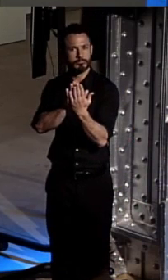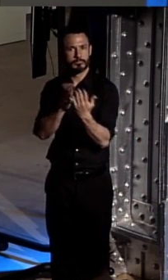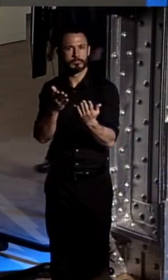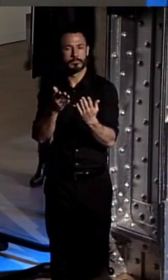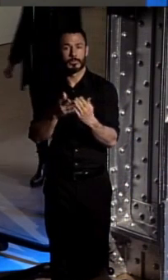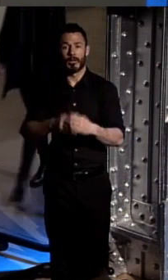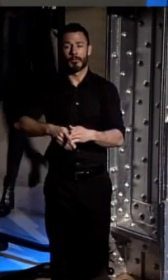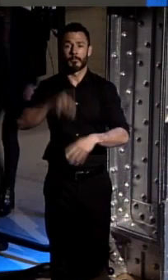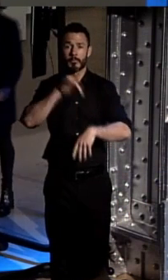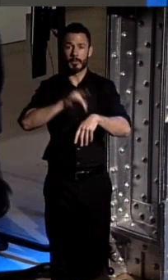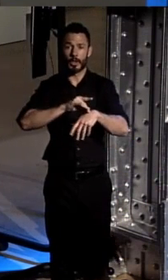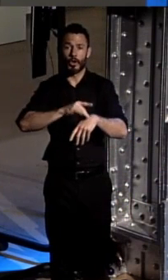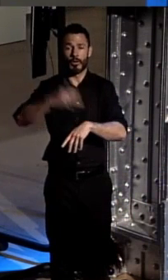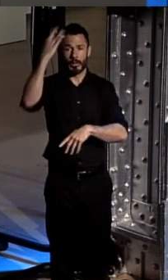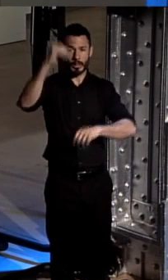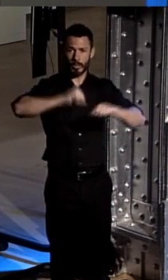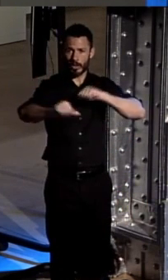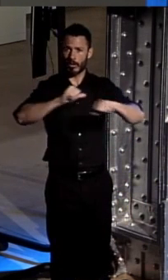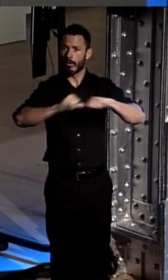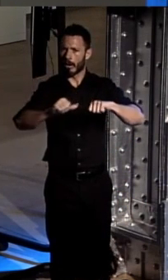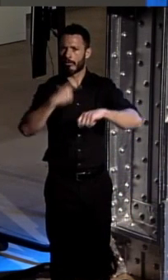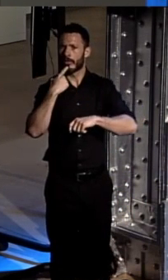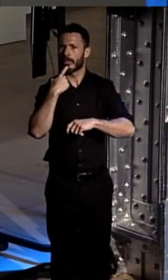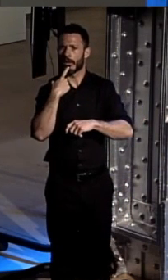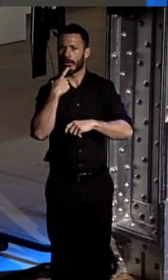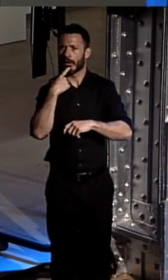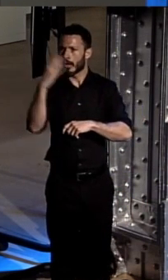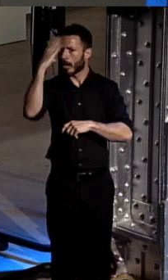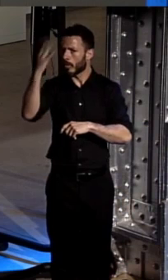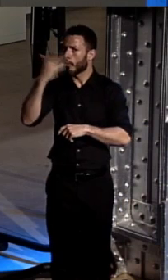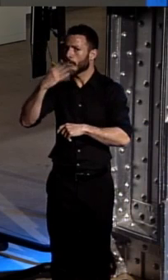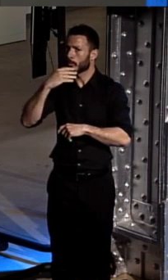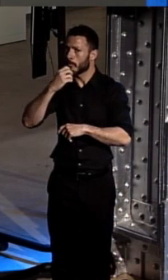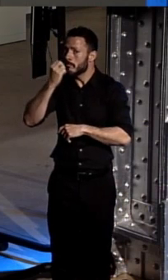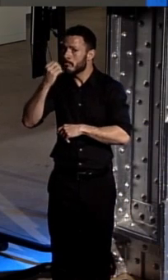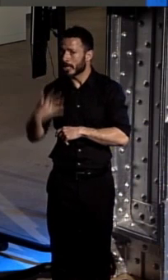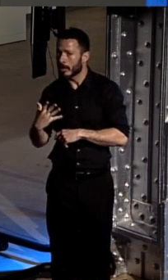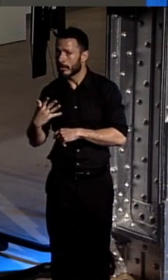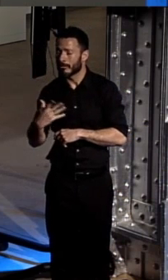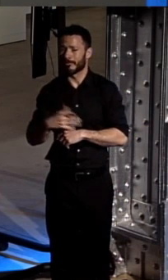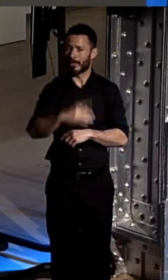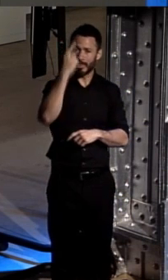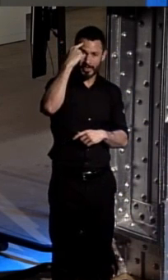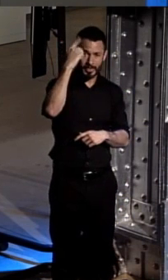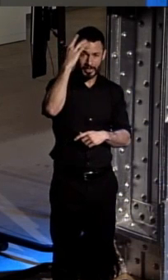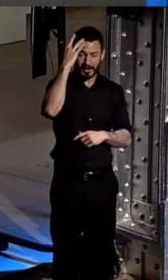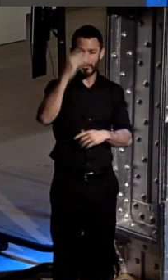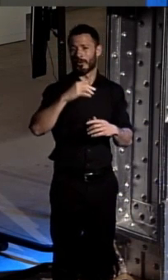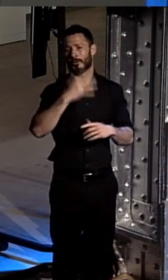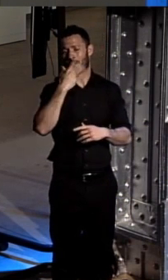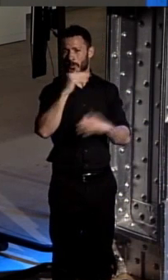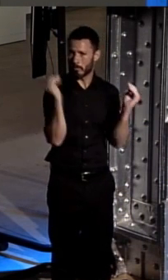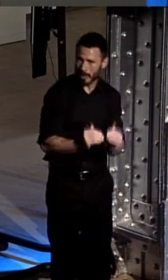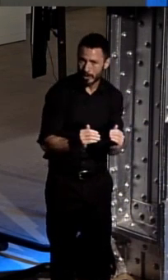el neurocirujano británico Henry Marsh que sabemos más de la luna que de nuestro cerebro. Y tiene su aquel que lo diga él. Alguien